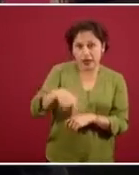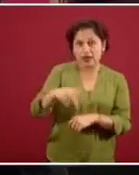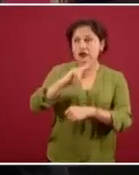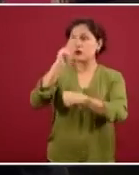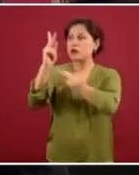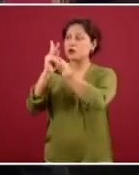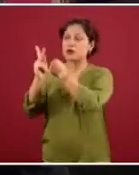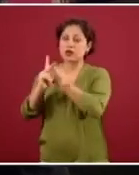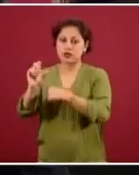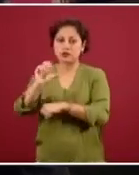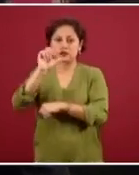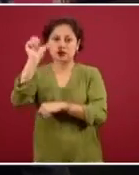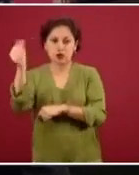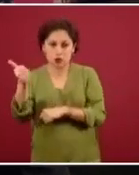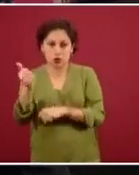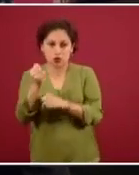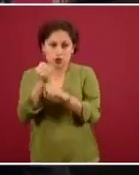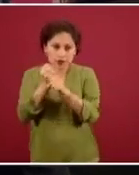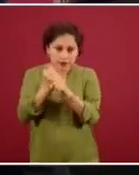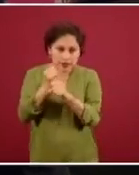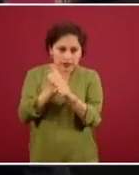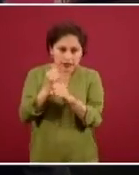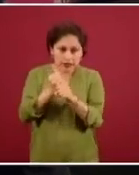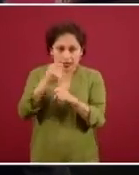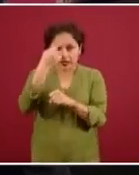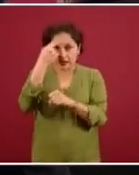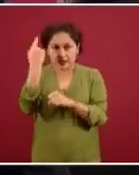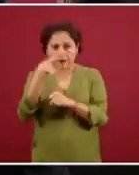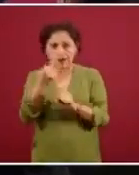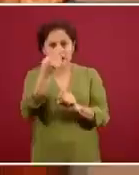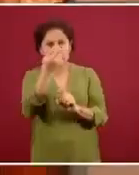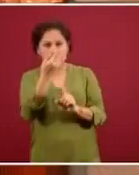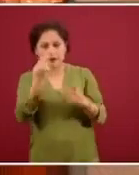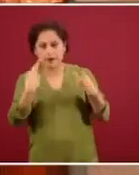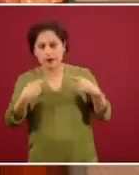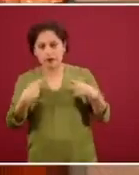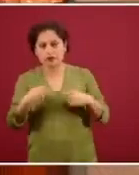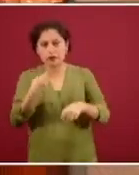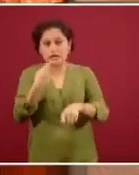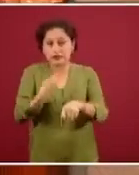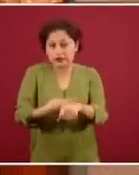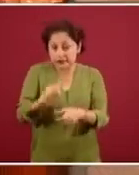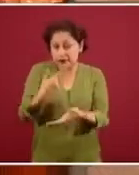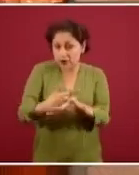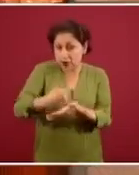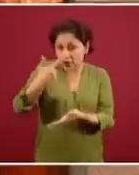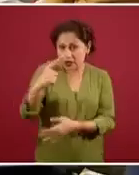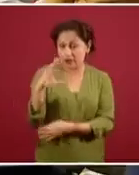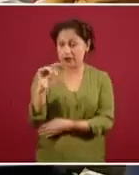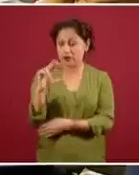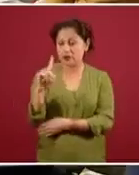países del mundo para pacientes graves con COVID-19. La siguiente.